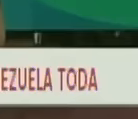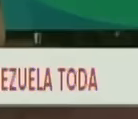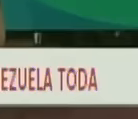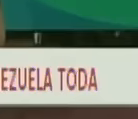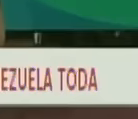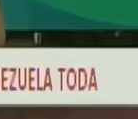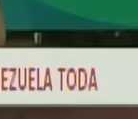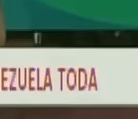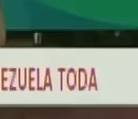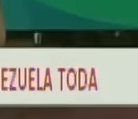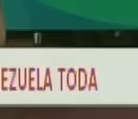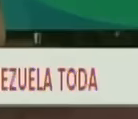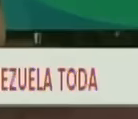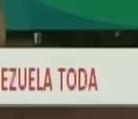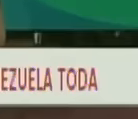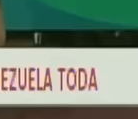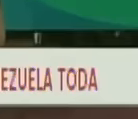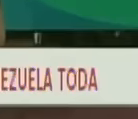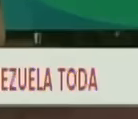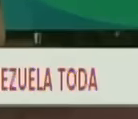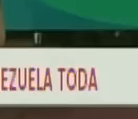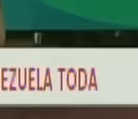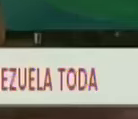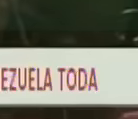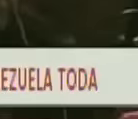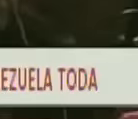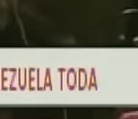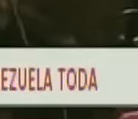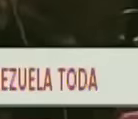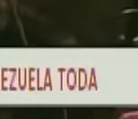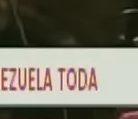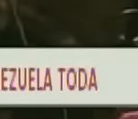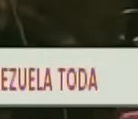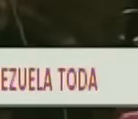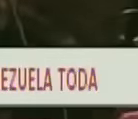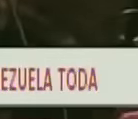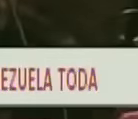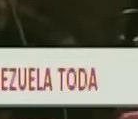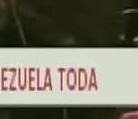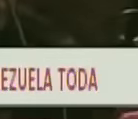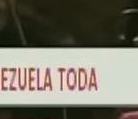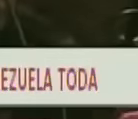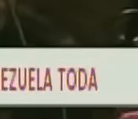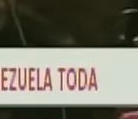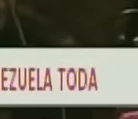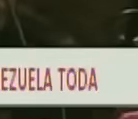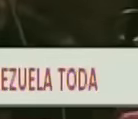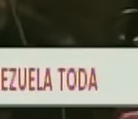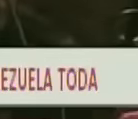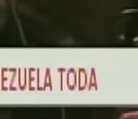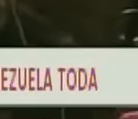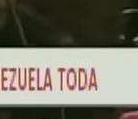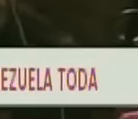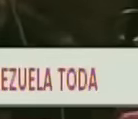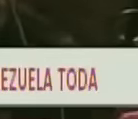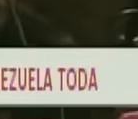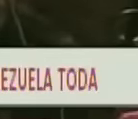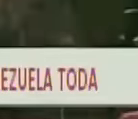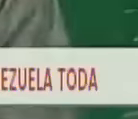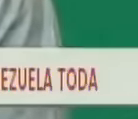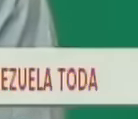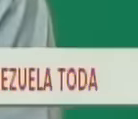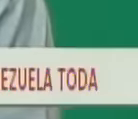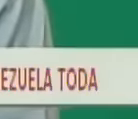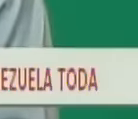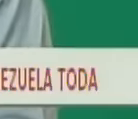inglesa, un títere al servicio de las transnacionales petroleras. En el momento en que